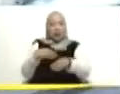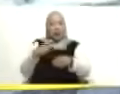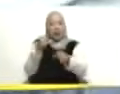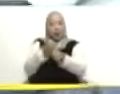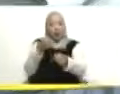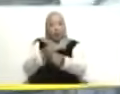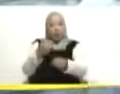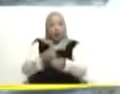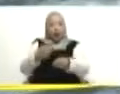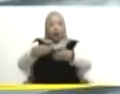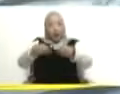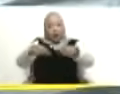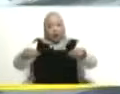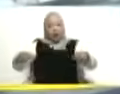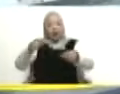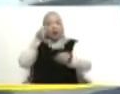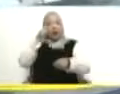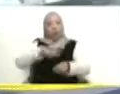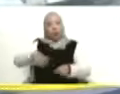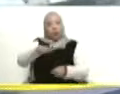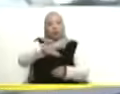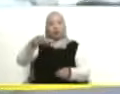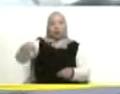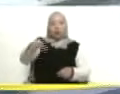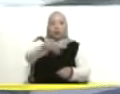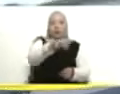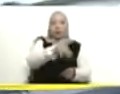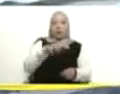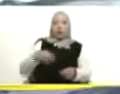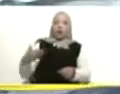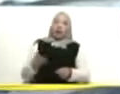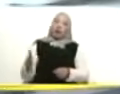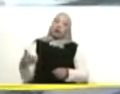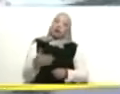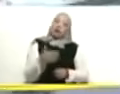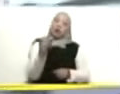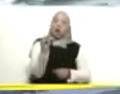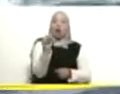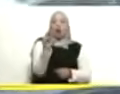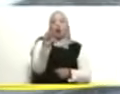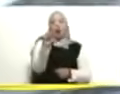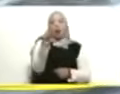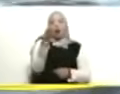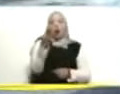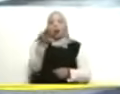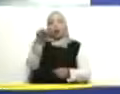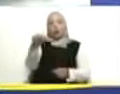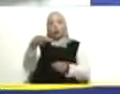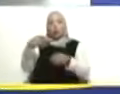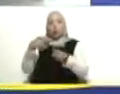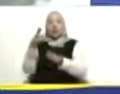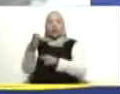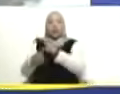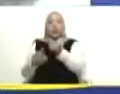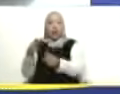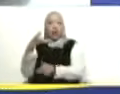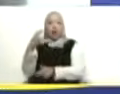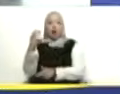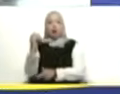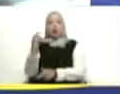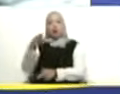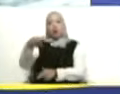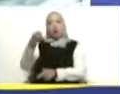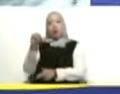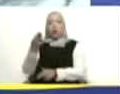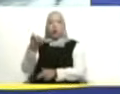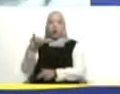vale. 60 kilos, presidente. ¿Dónde están pescando este atún? Entró ya a Choroní. Toro y Achoroní. Entró a Choroní y llegó a Puerto Maya.